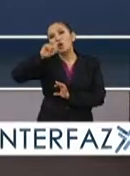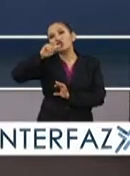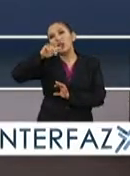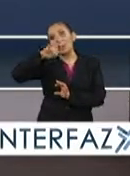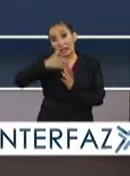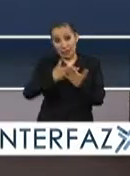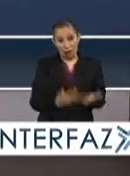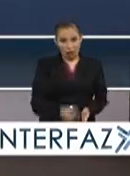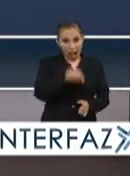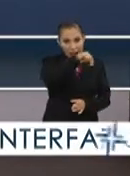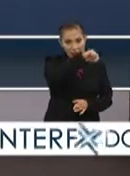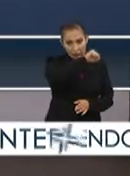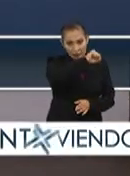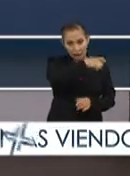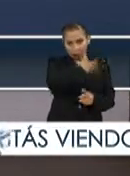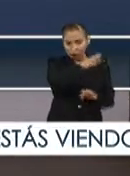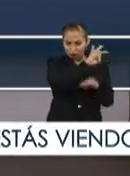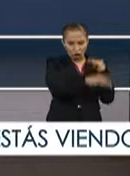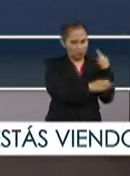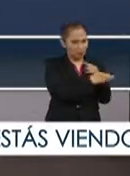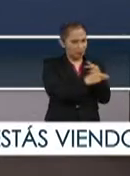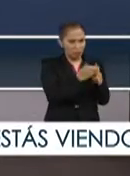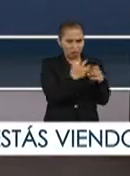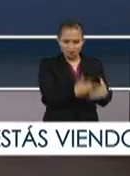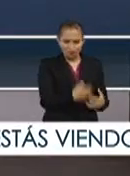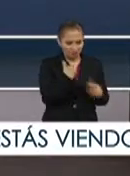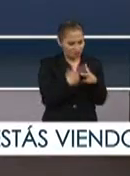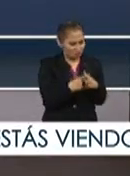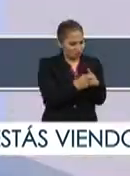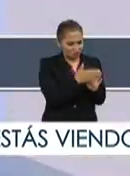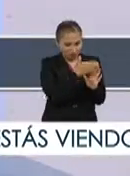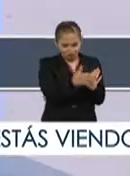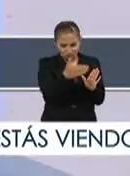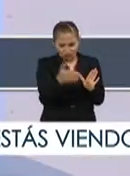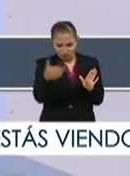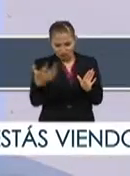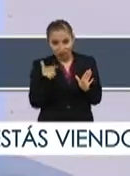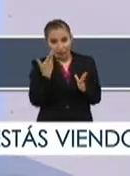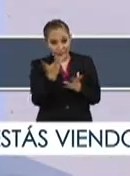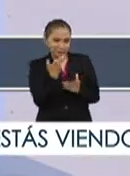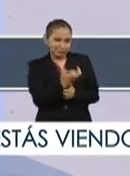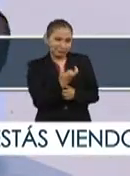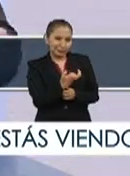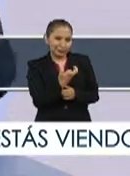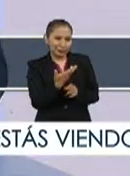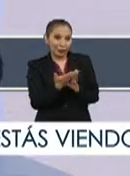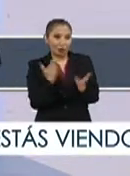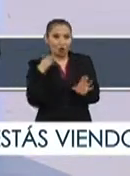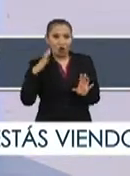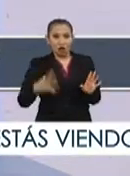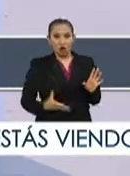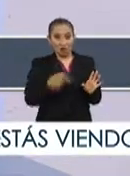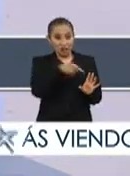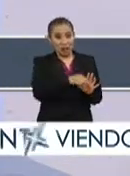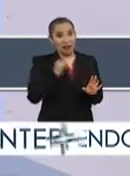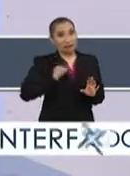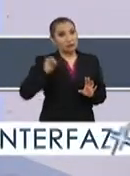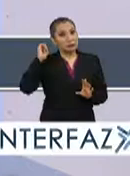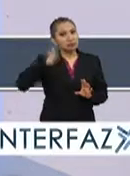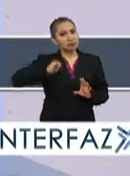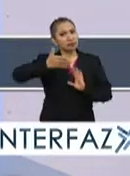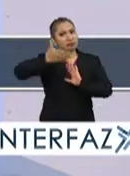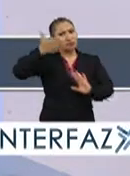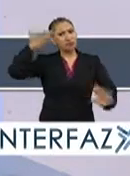la NASA tiene todo calculado. Y esto pues nos llena mucho orgullo de una